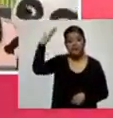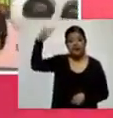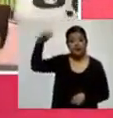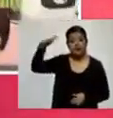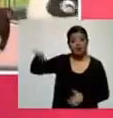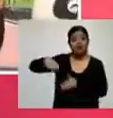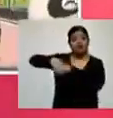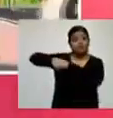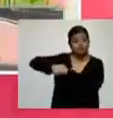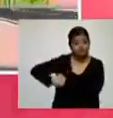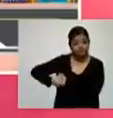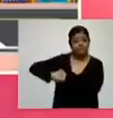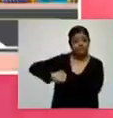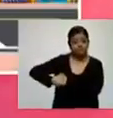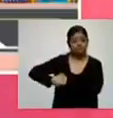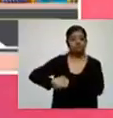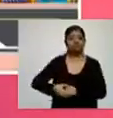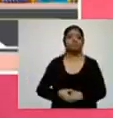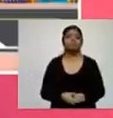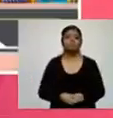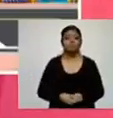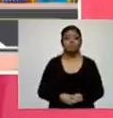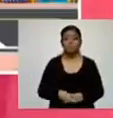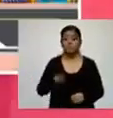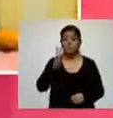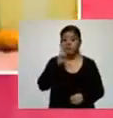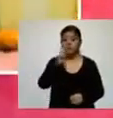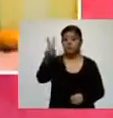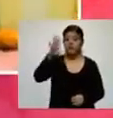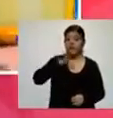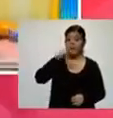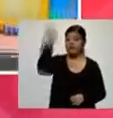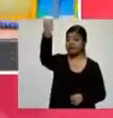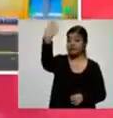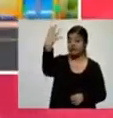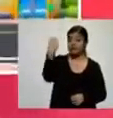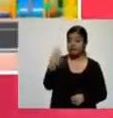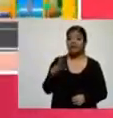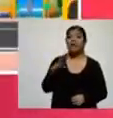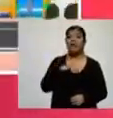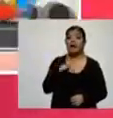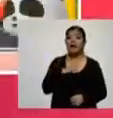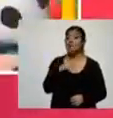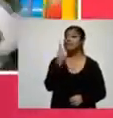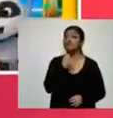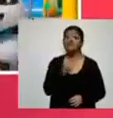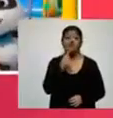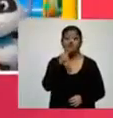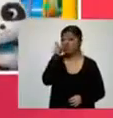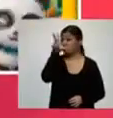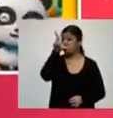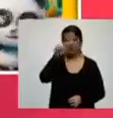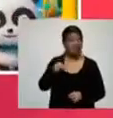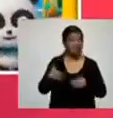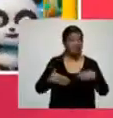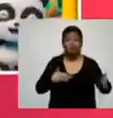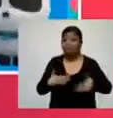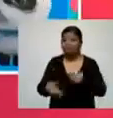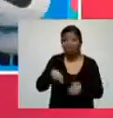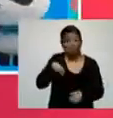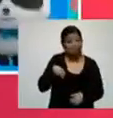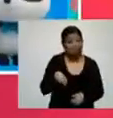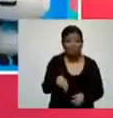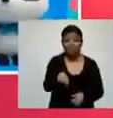adulto. Ia, ia, oh. Mira, el semáforo está en rojo. No vayas, no vayas, no cruces la